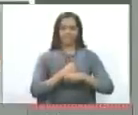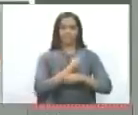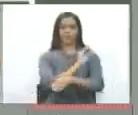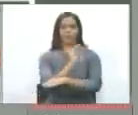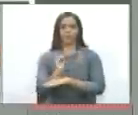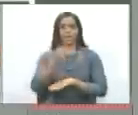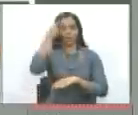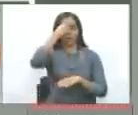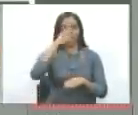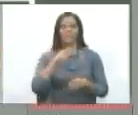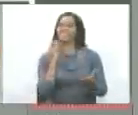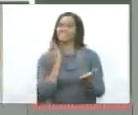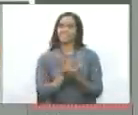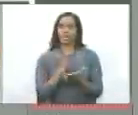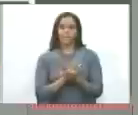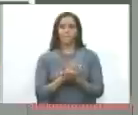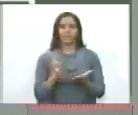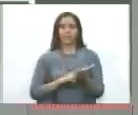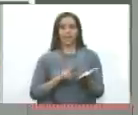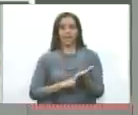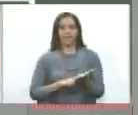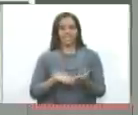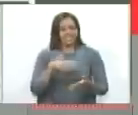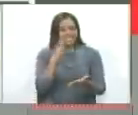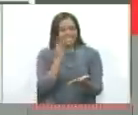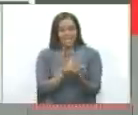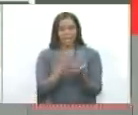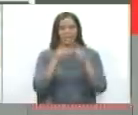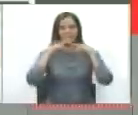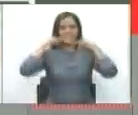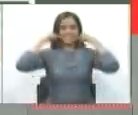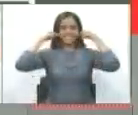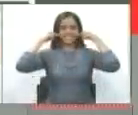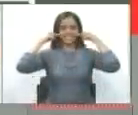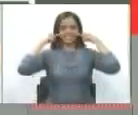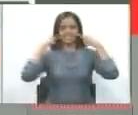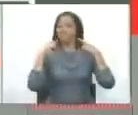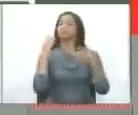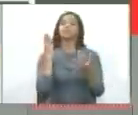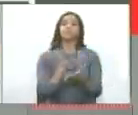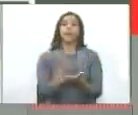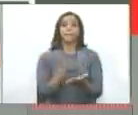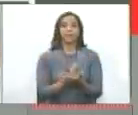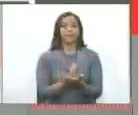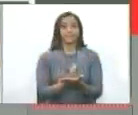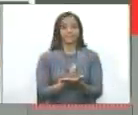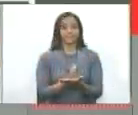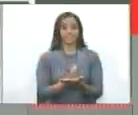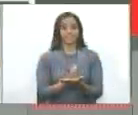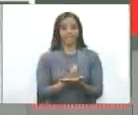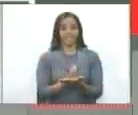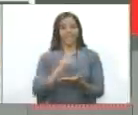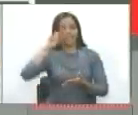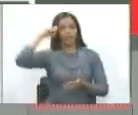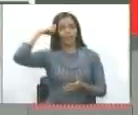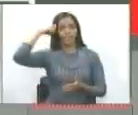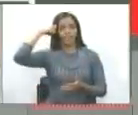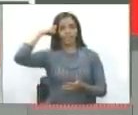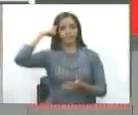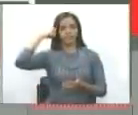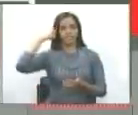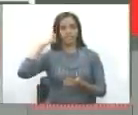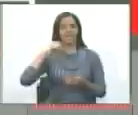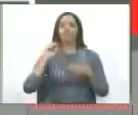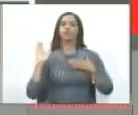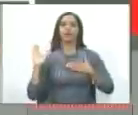pueblo, siempre con la verdad, siempre con una sonrisa, siempre recordando el juramento